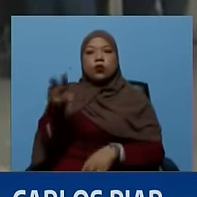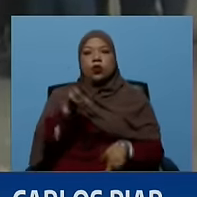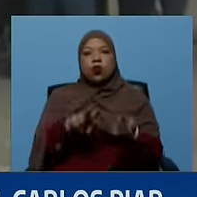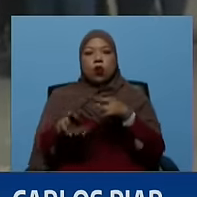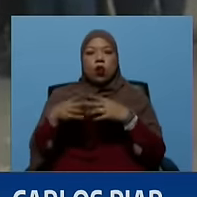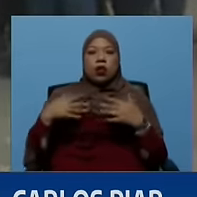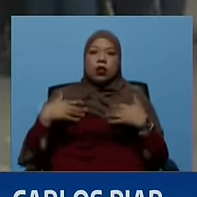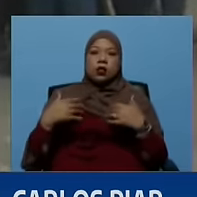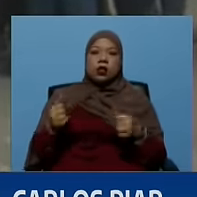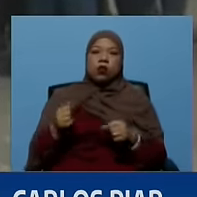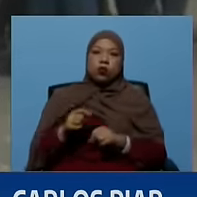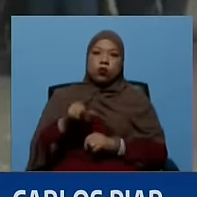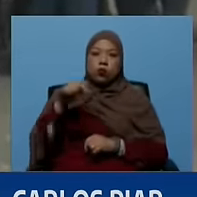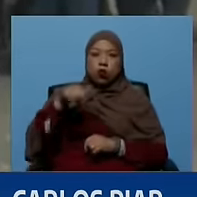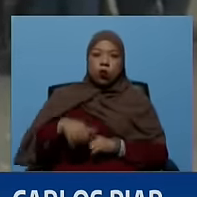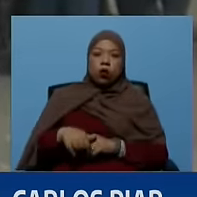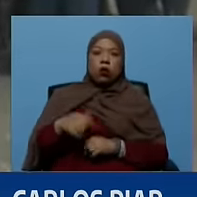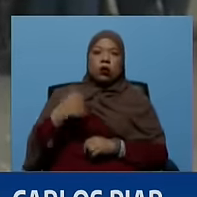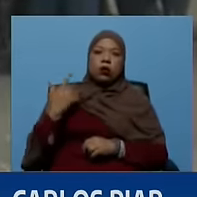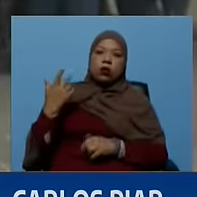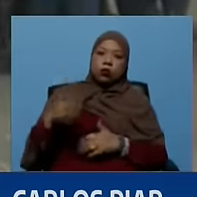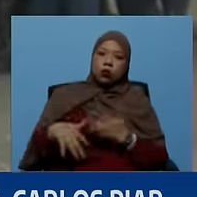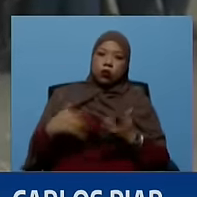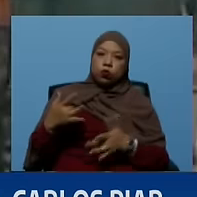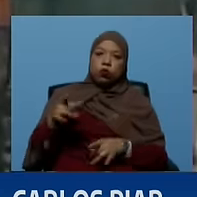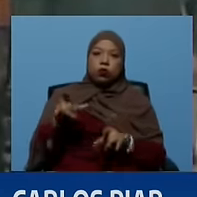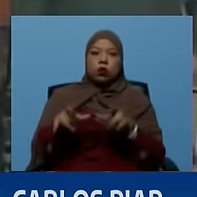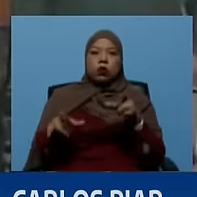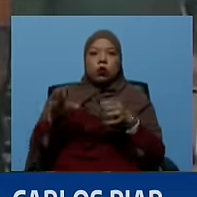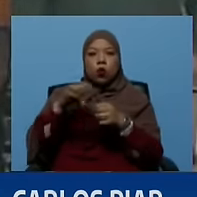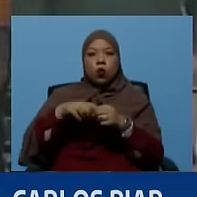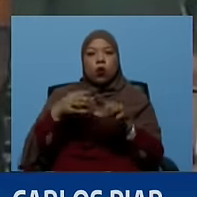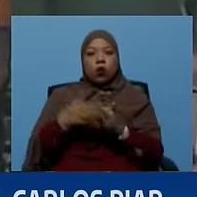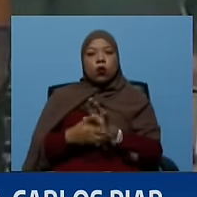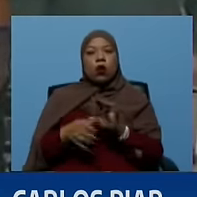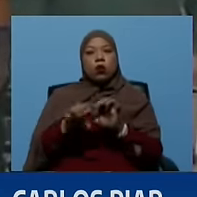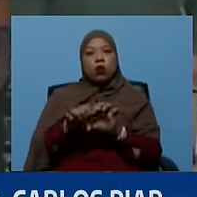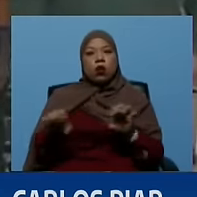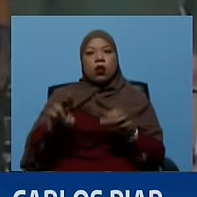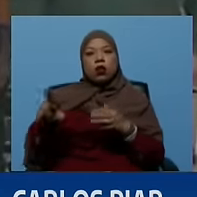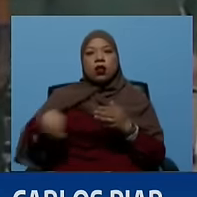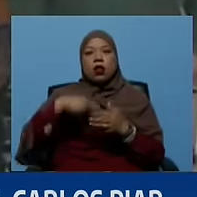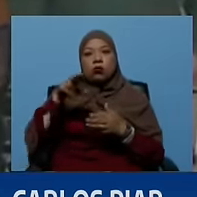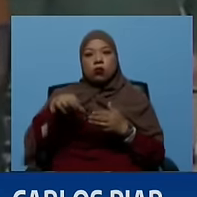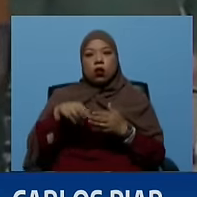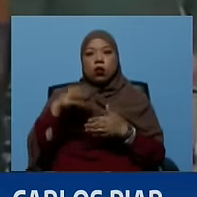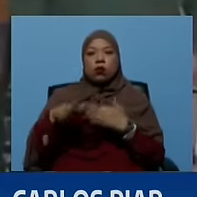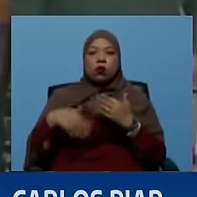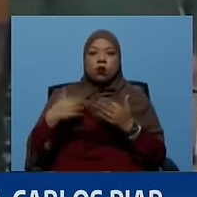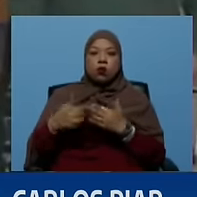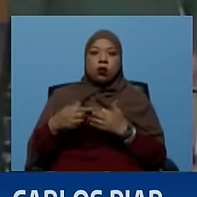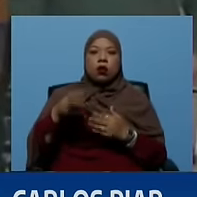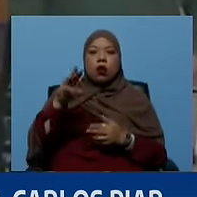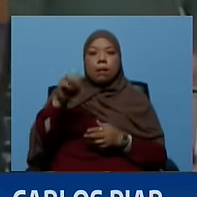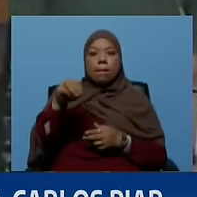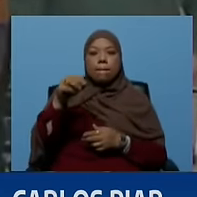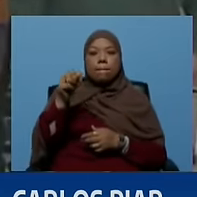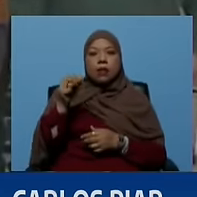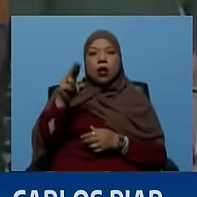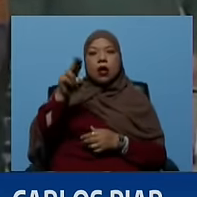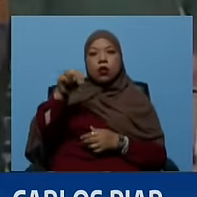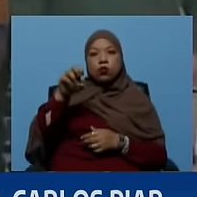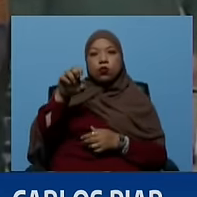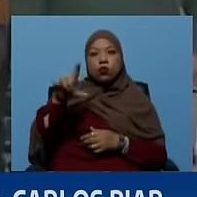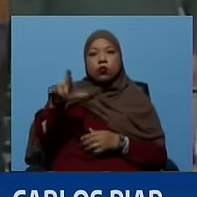salud y Hoy estamos aquí en la unidad educativa nacional Manuel piar donde